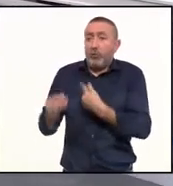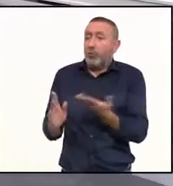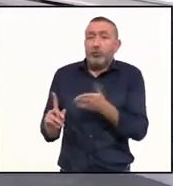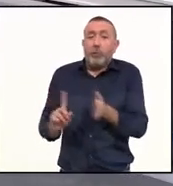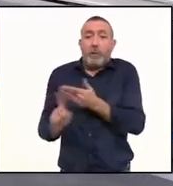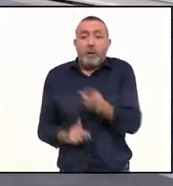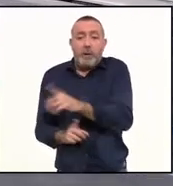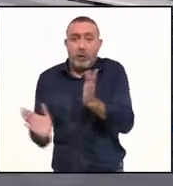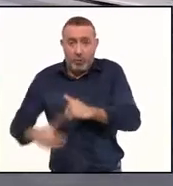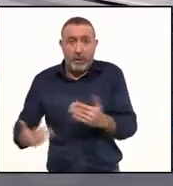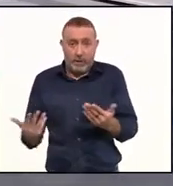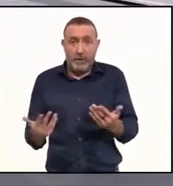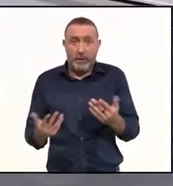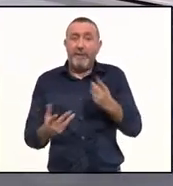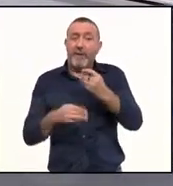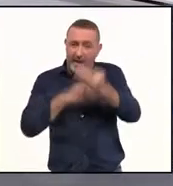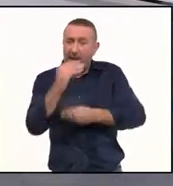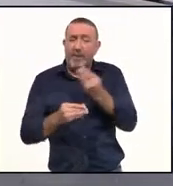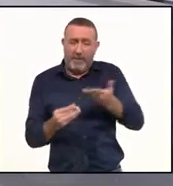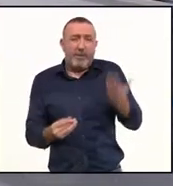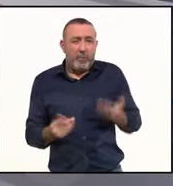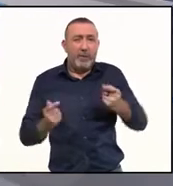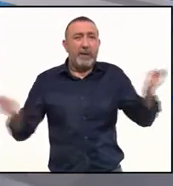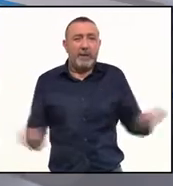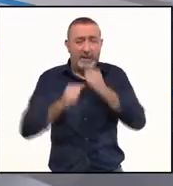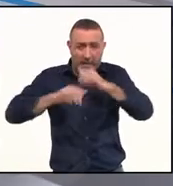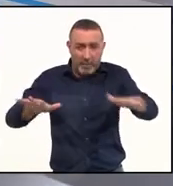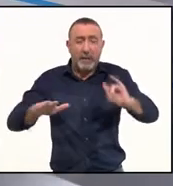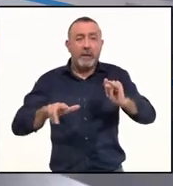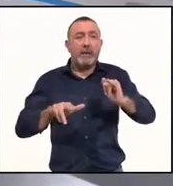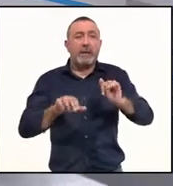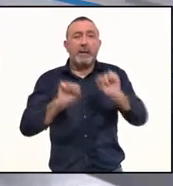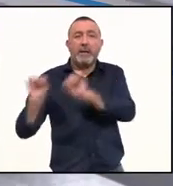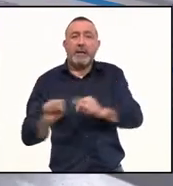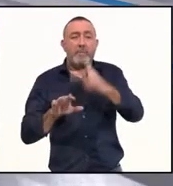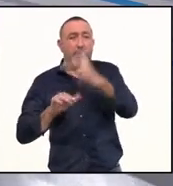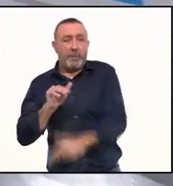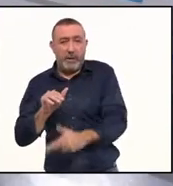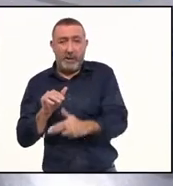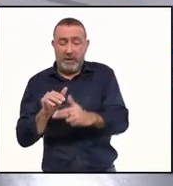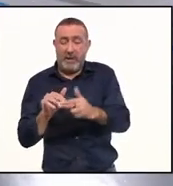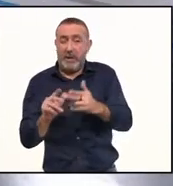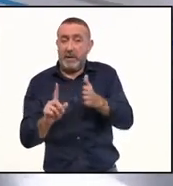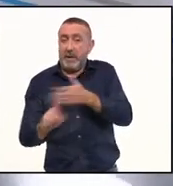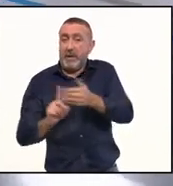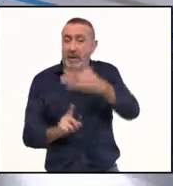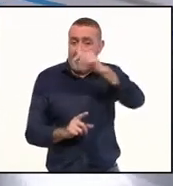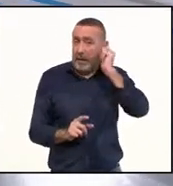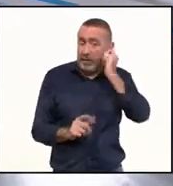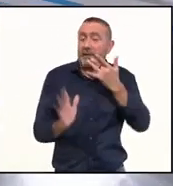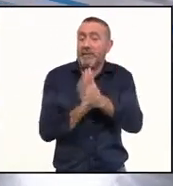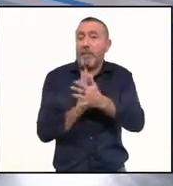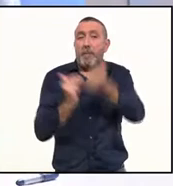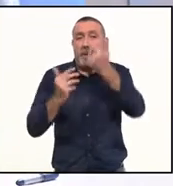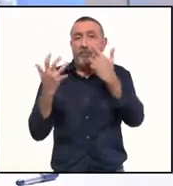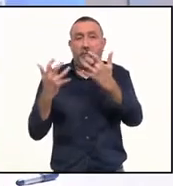era necesario hacer campaña y prevenir esa violencia de género la parte visible del iceberg de la violencia de género es decir la violencia física